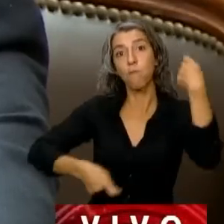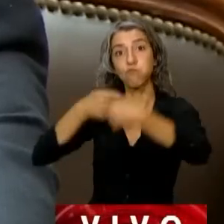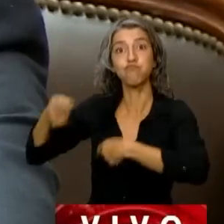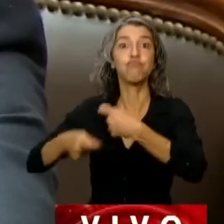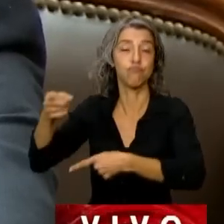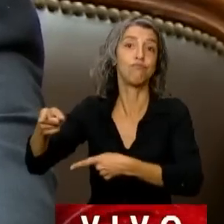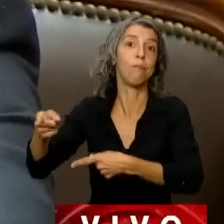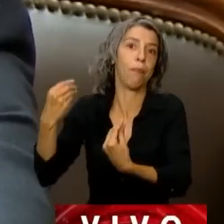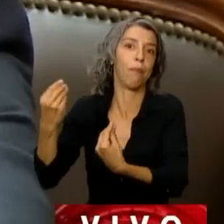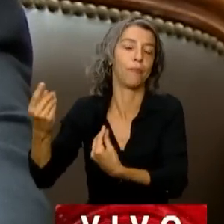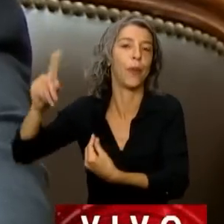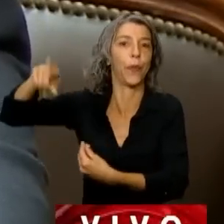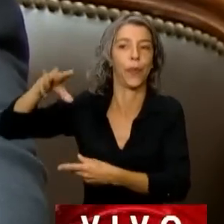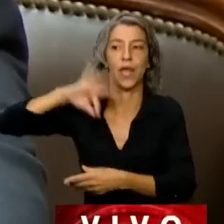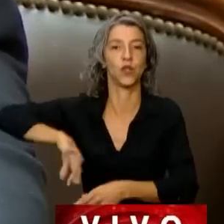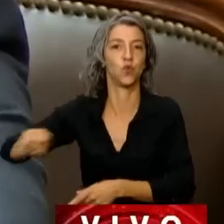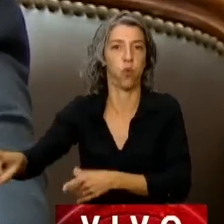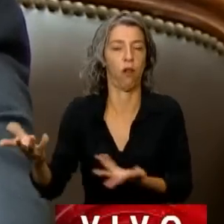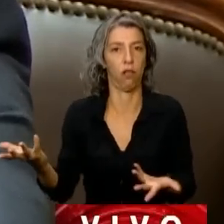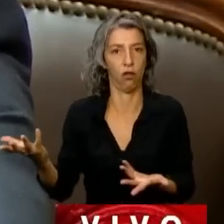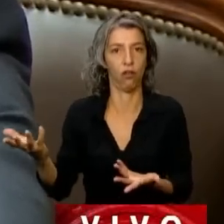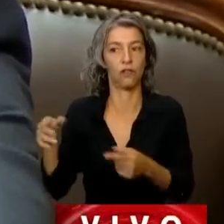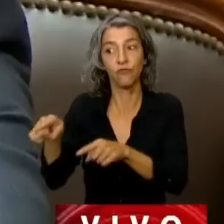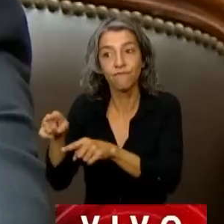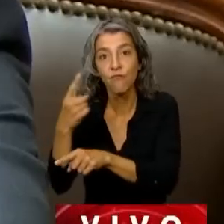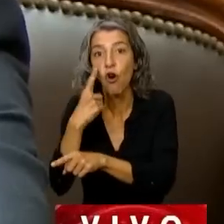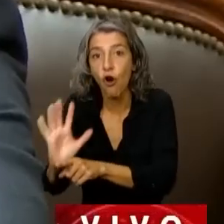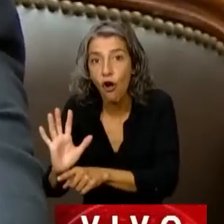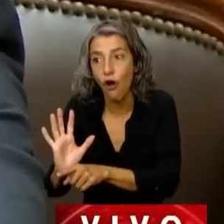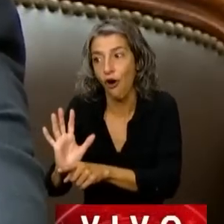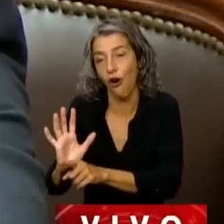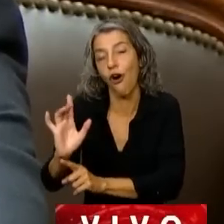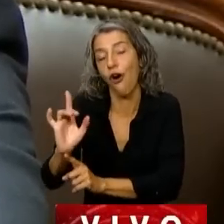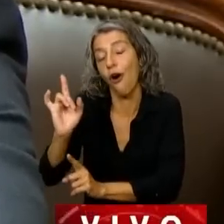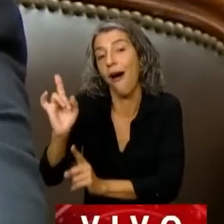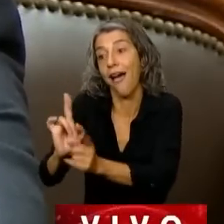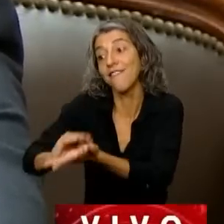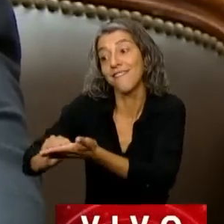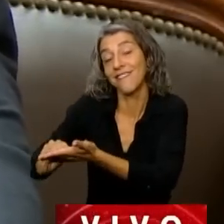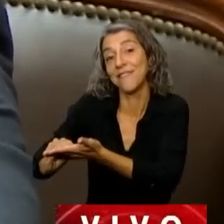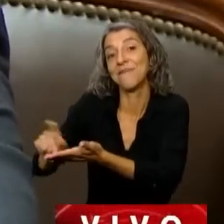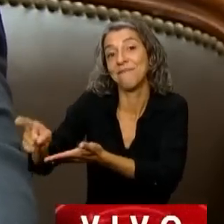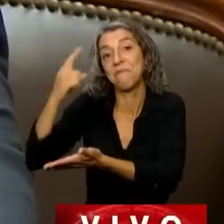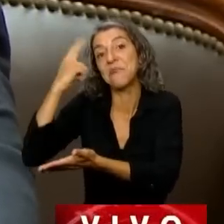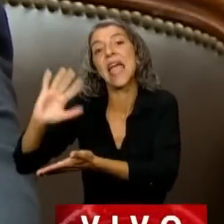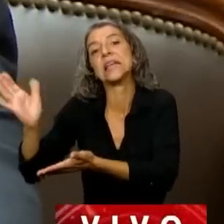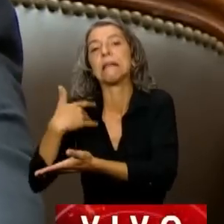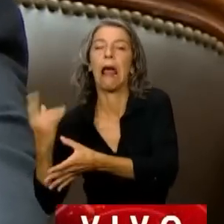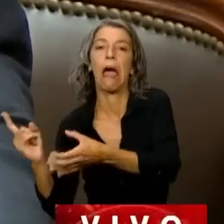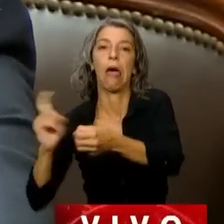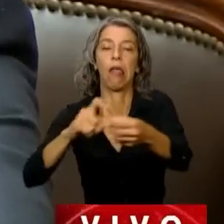El afiche no solamente es fascista y tendencioso, sino absolutamente mentiroso.